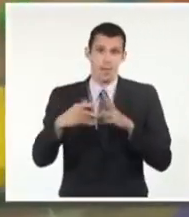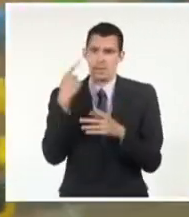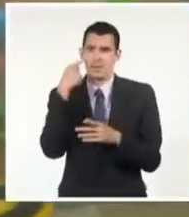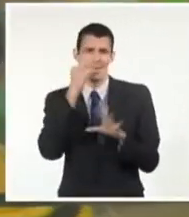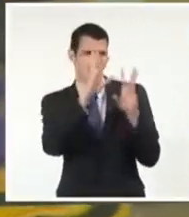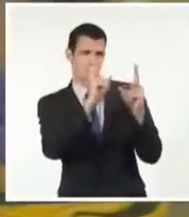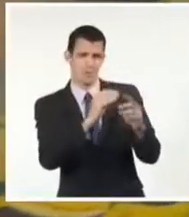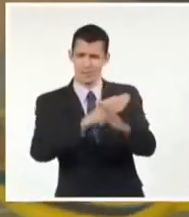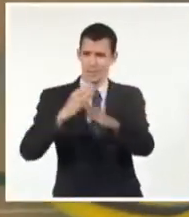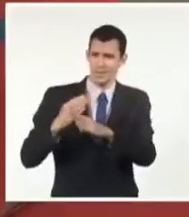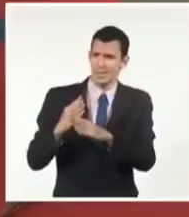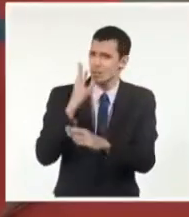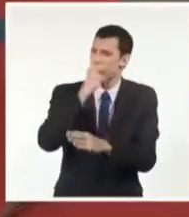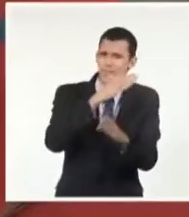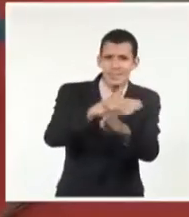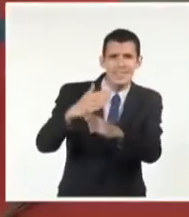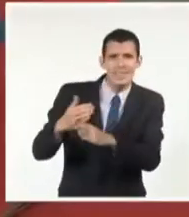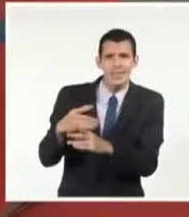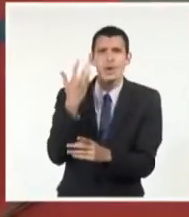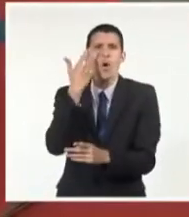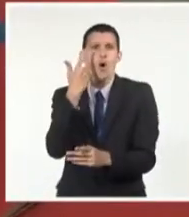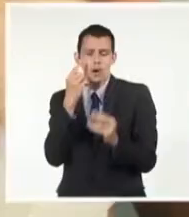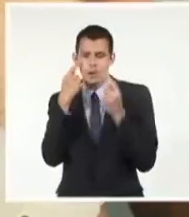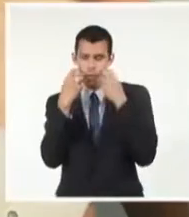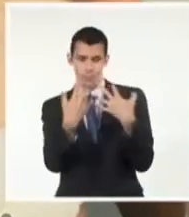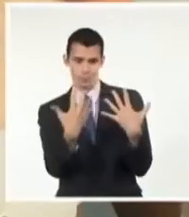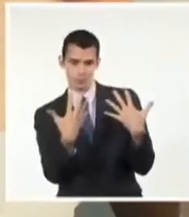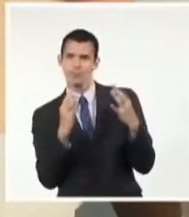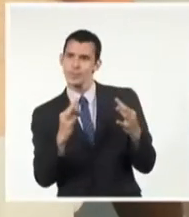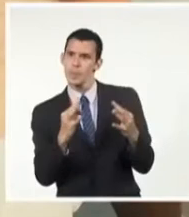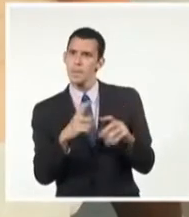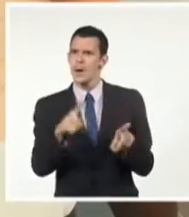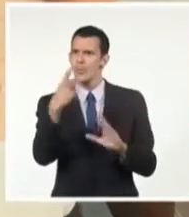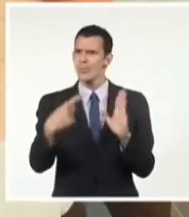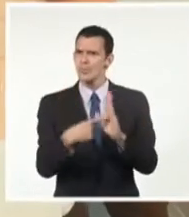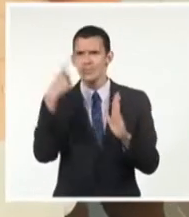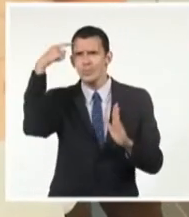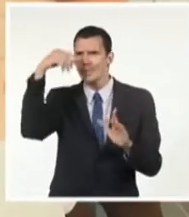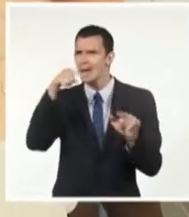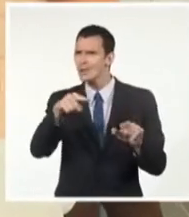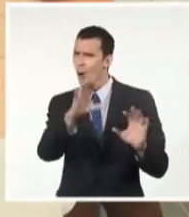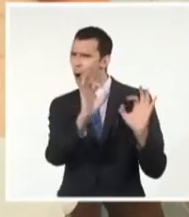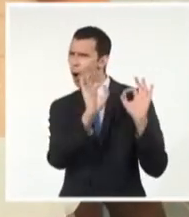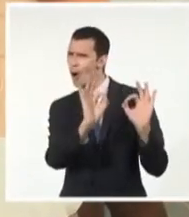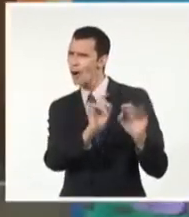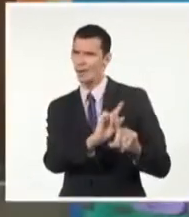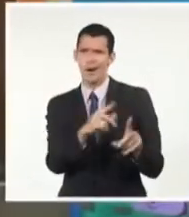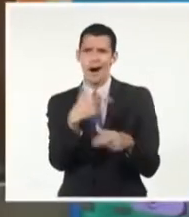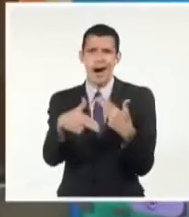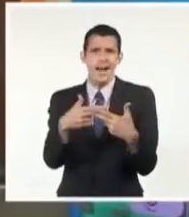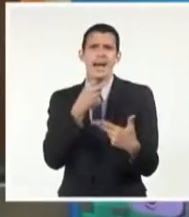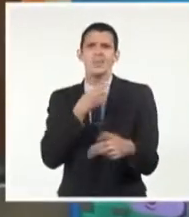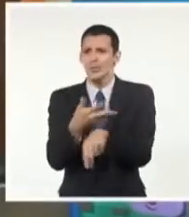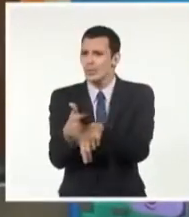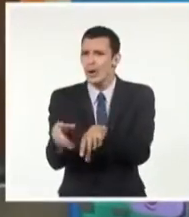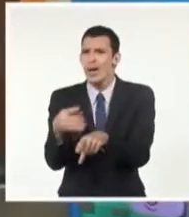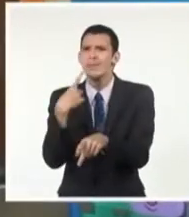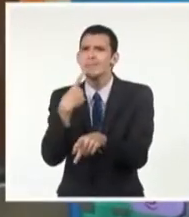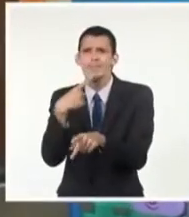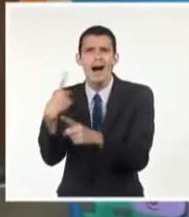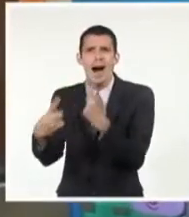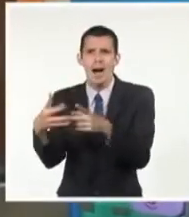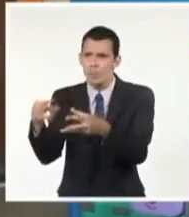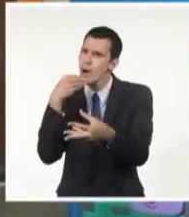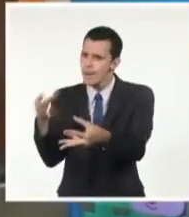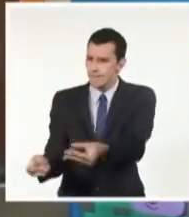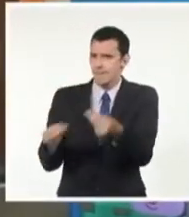de recorterías. Esta opción evidencia la alianza estratégica entre TRD Tiendas Caribe,